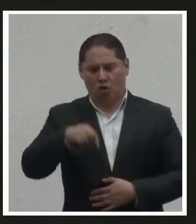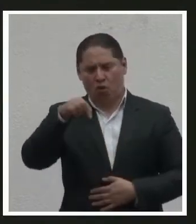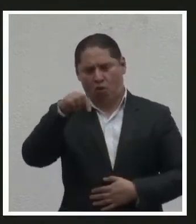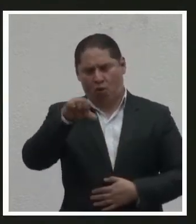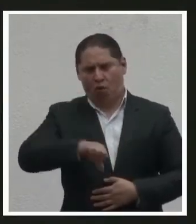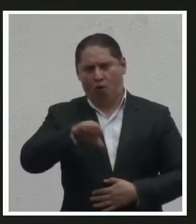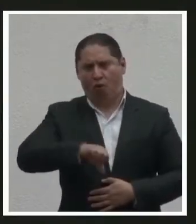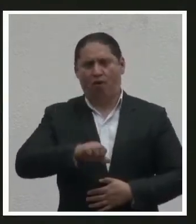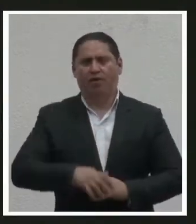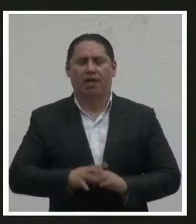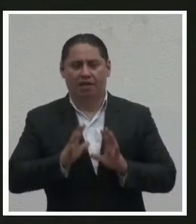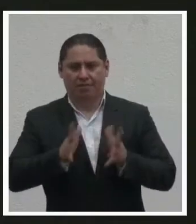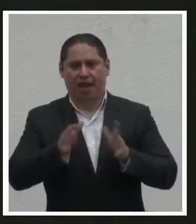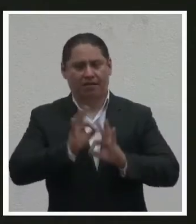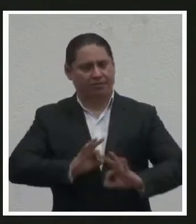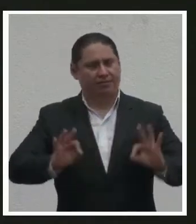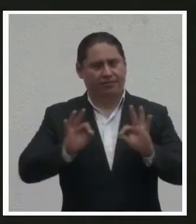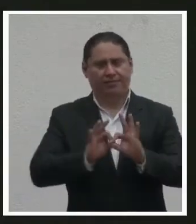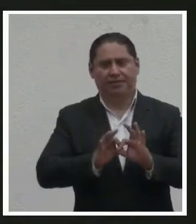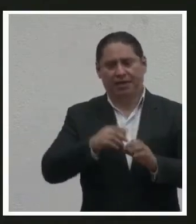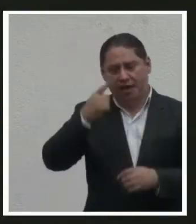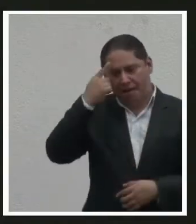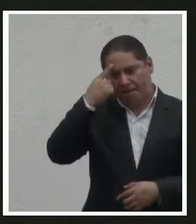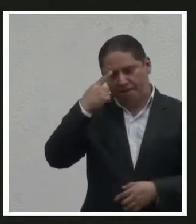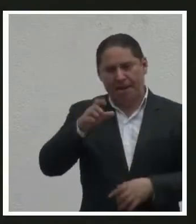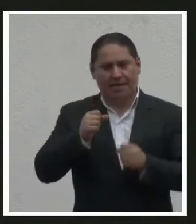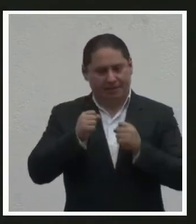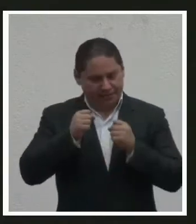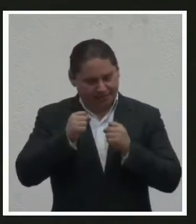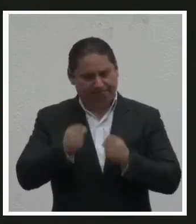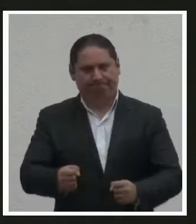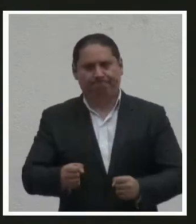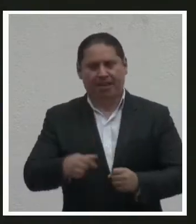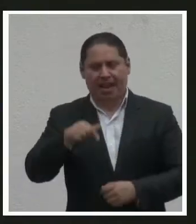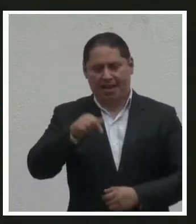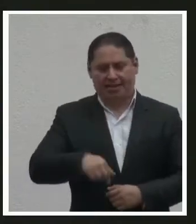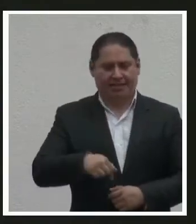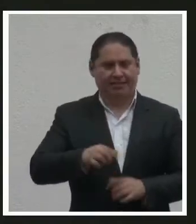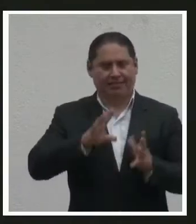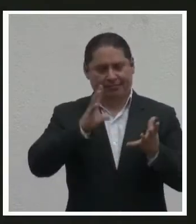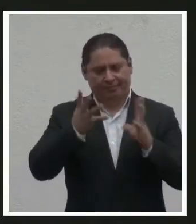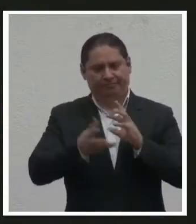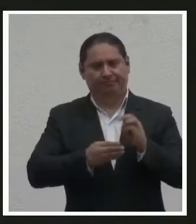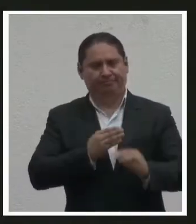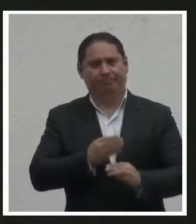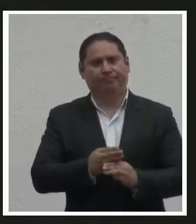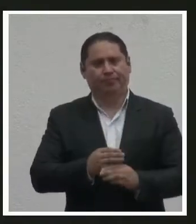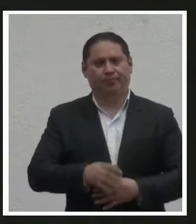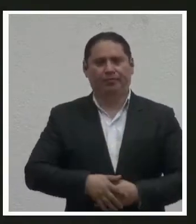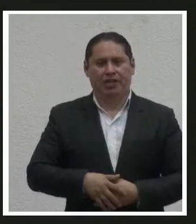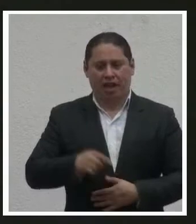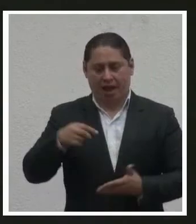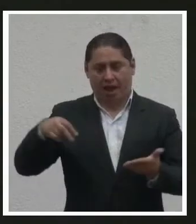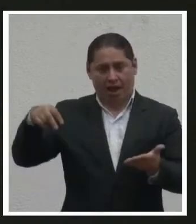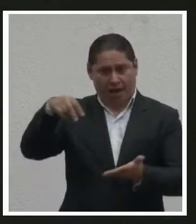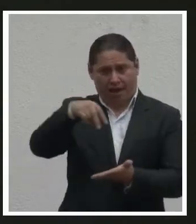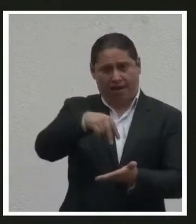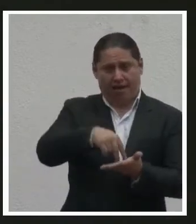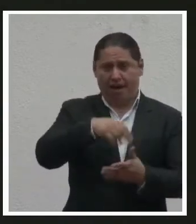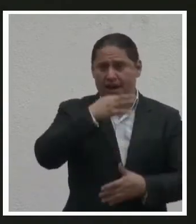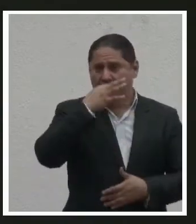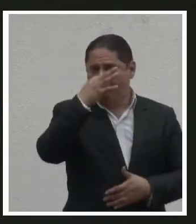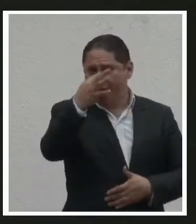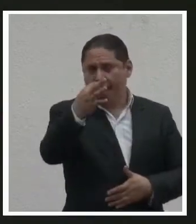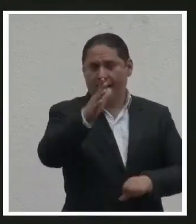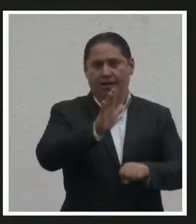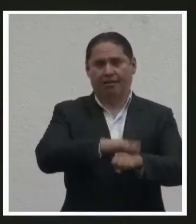es de suma importancia para garantizar la vida en este planeta. desde esta tribuna hago un llamado a